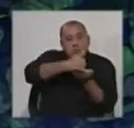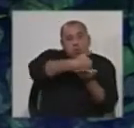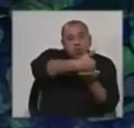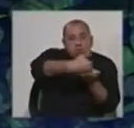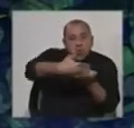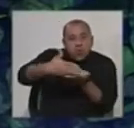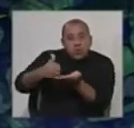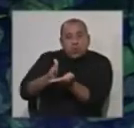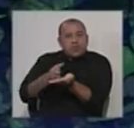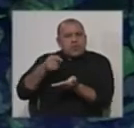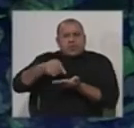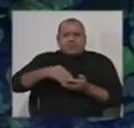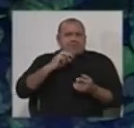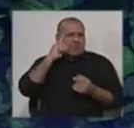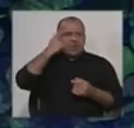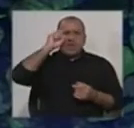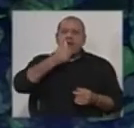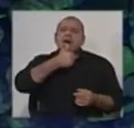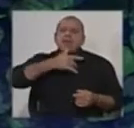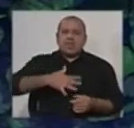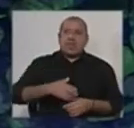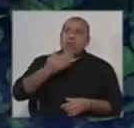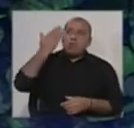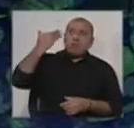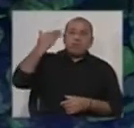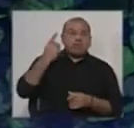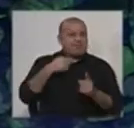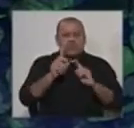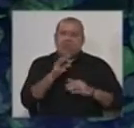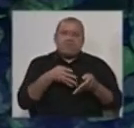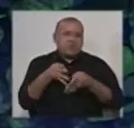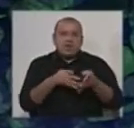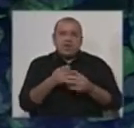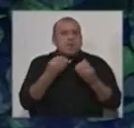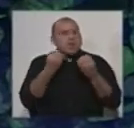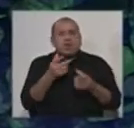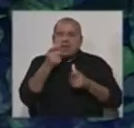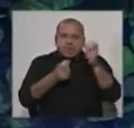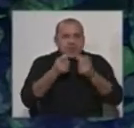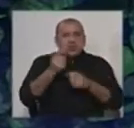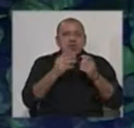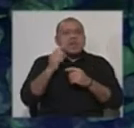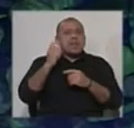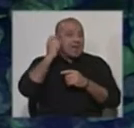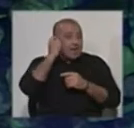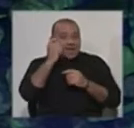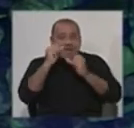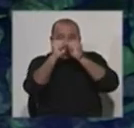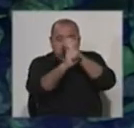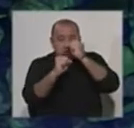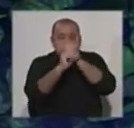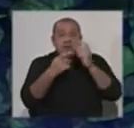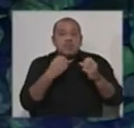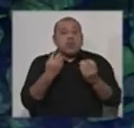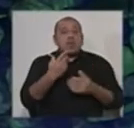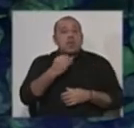migración es una idea muy antigua y sin embargo no funciona no funciona actualmente repito por la tecnología y sobre todo por la voluntad